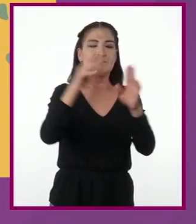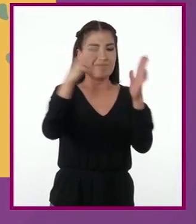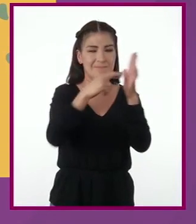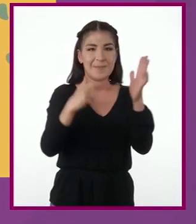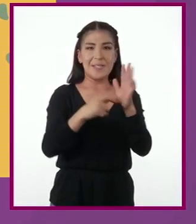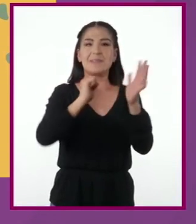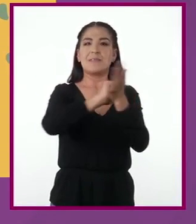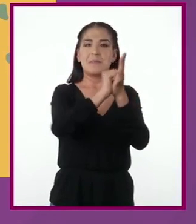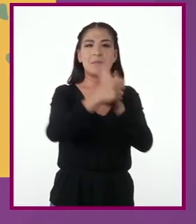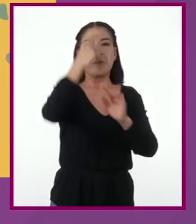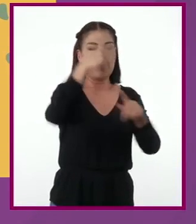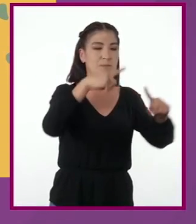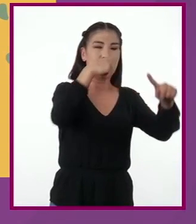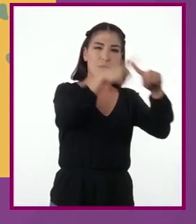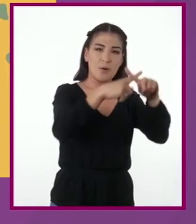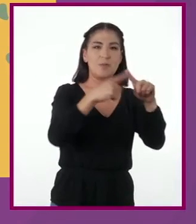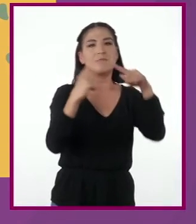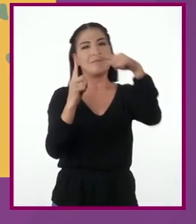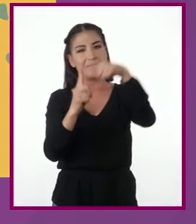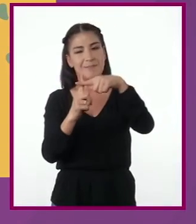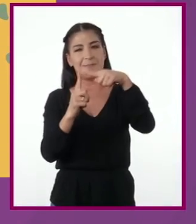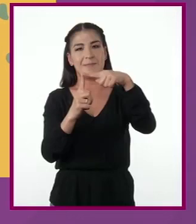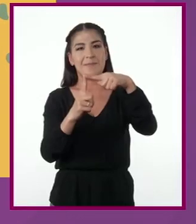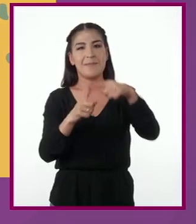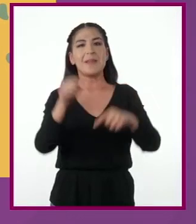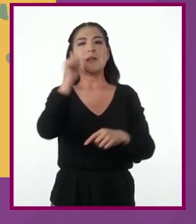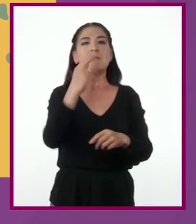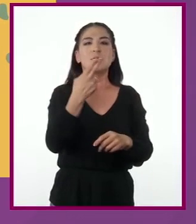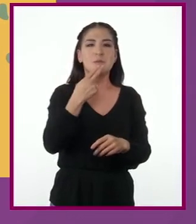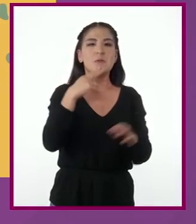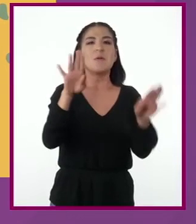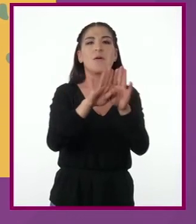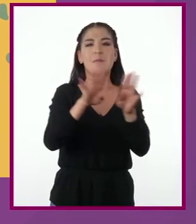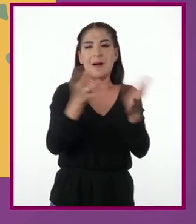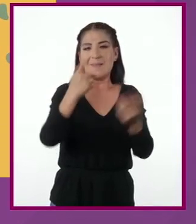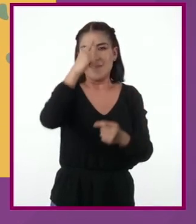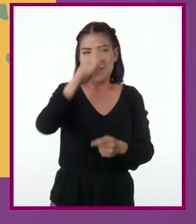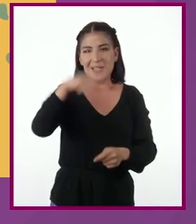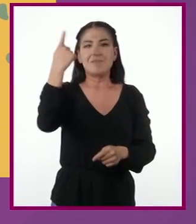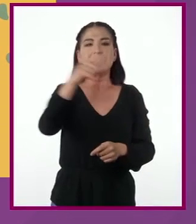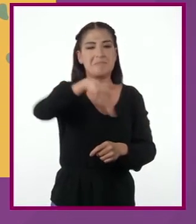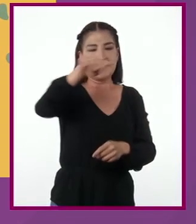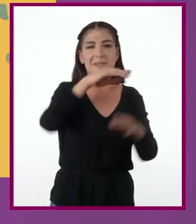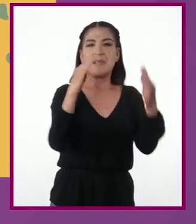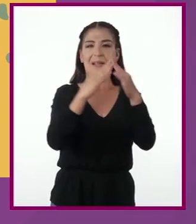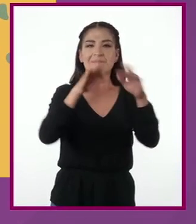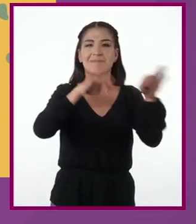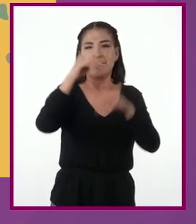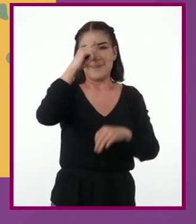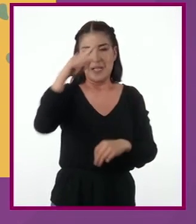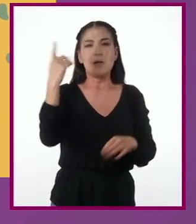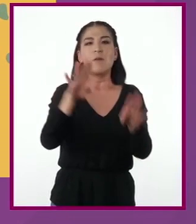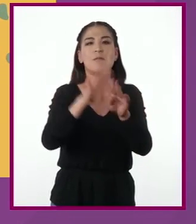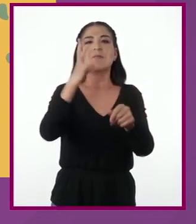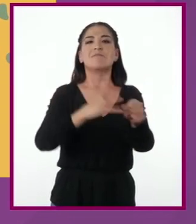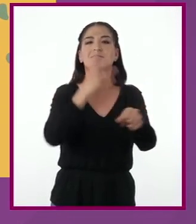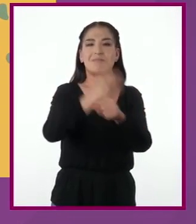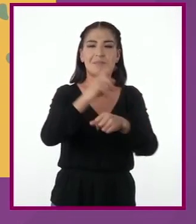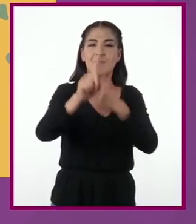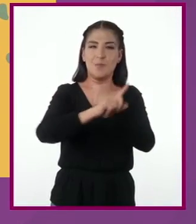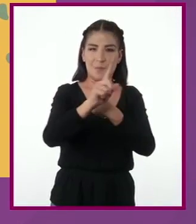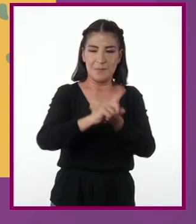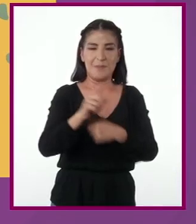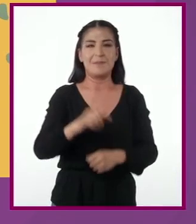signos para la multiplicación y división, su uso les facilitará el trabajo en casa, en la resolución de problemas.